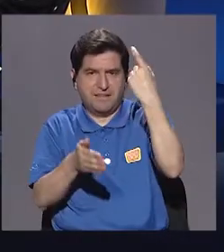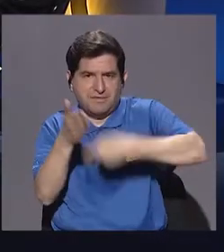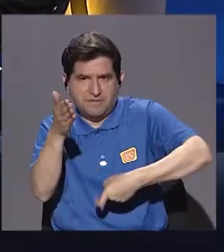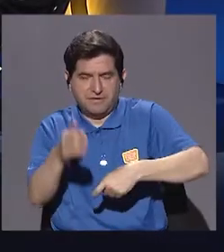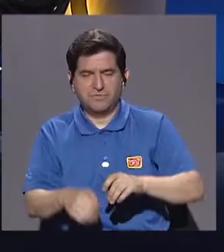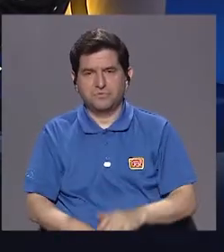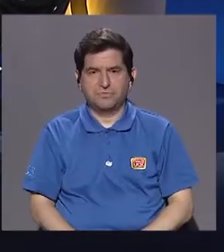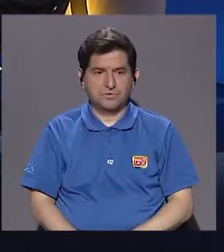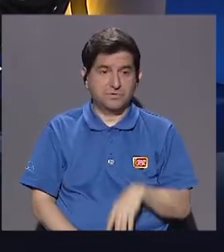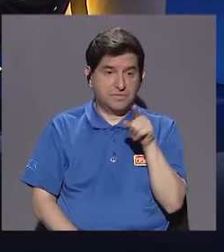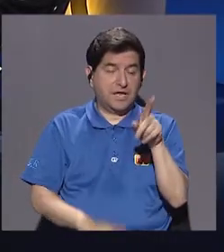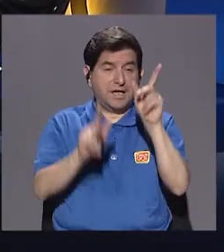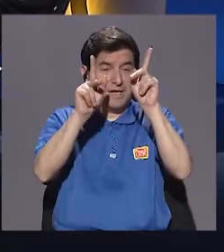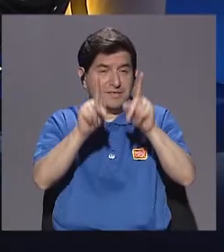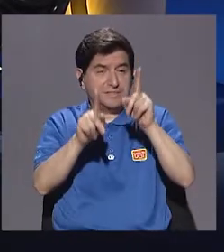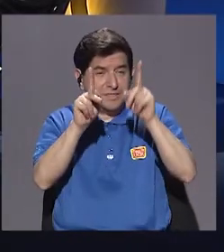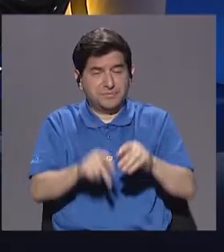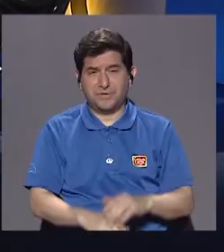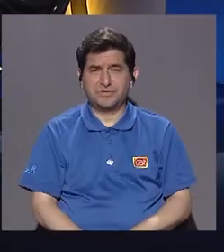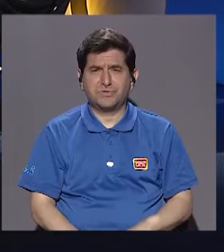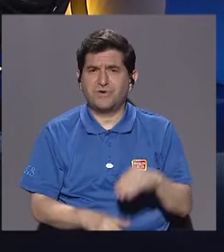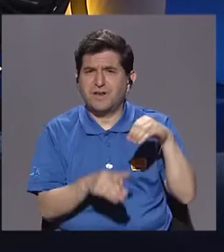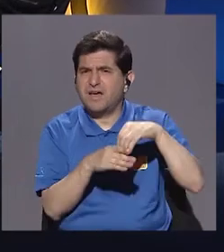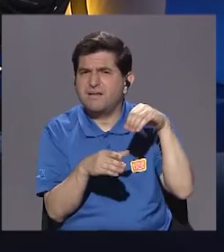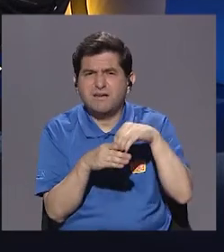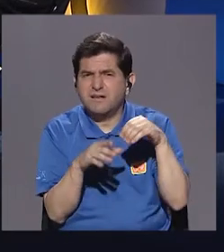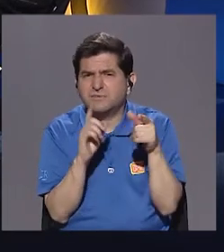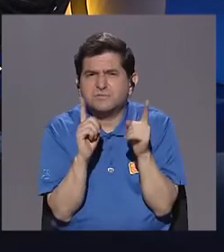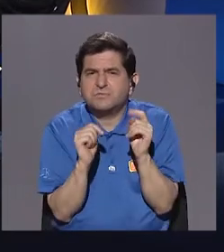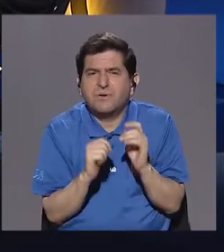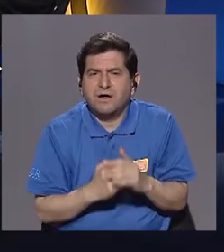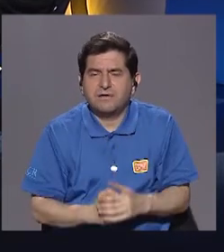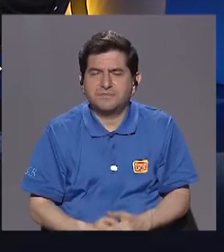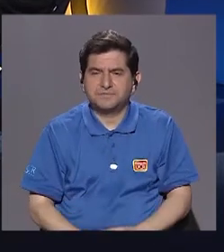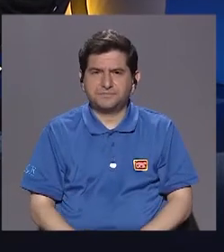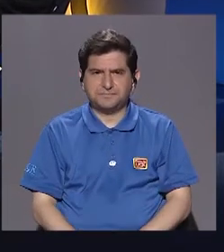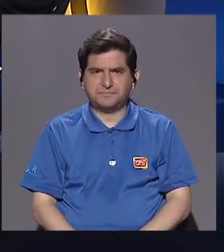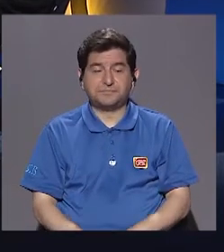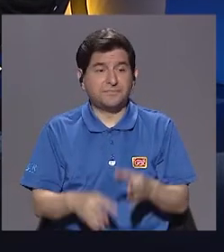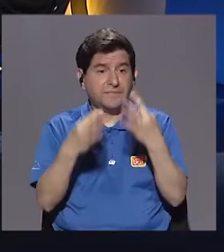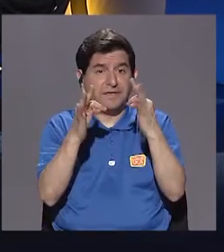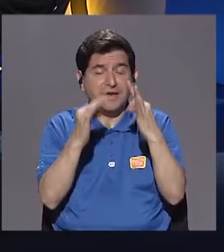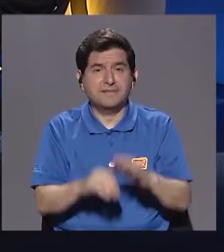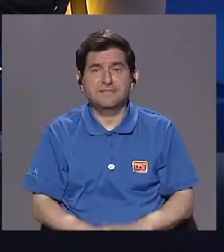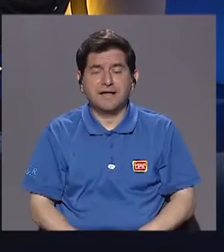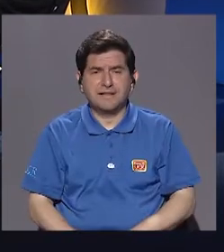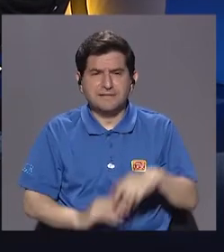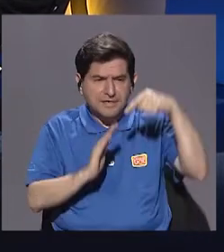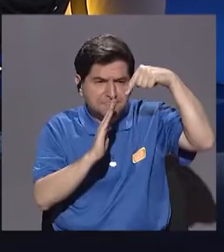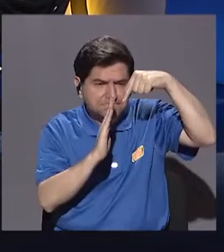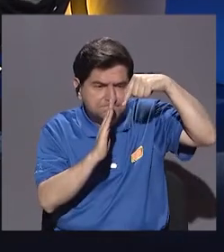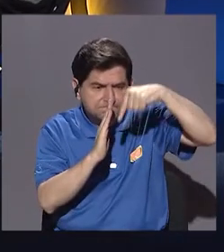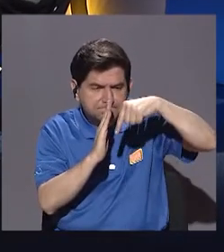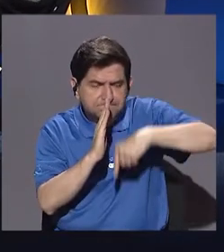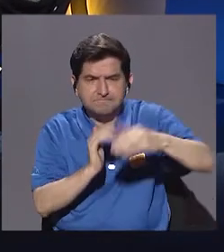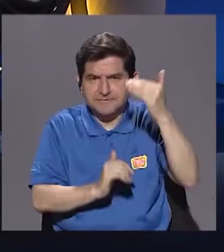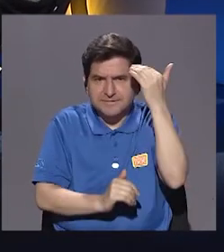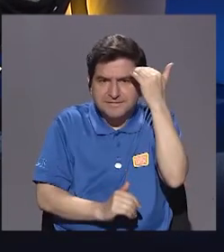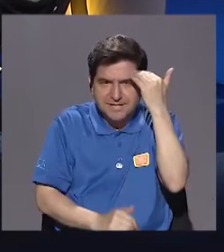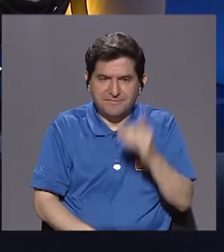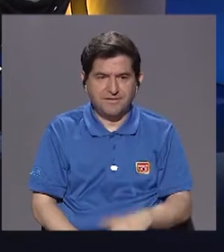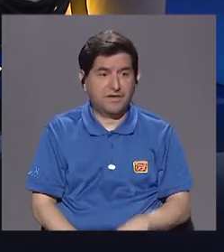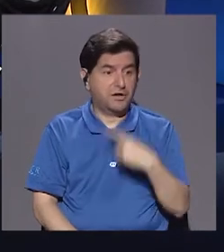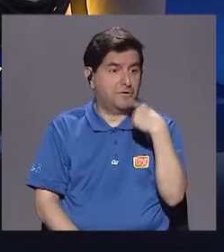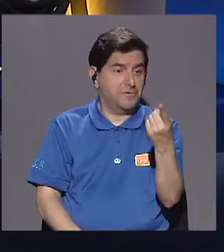esas personas cuáles son los ingresos etcétera etcétera verdad para tratar de llegar al fondo de saber si lo que nos está informando